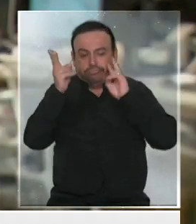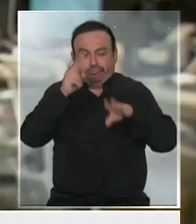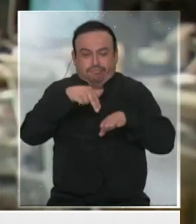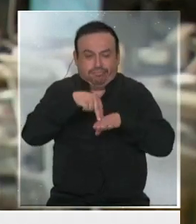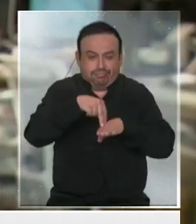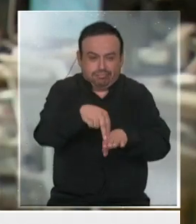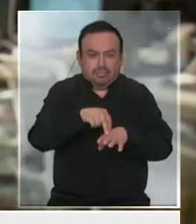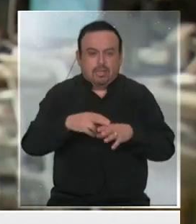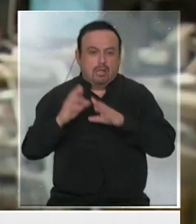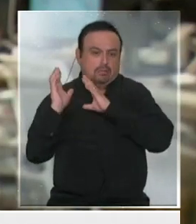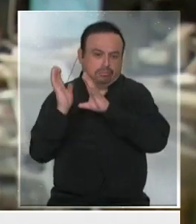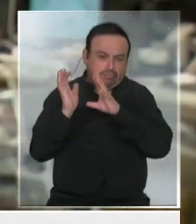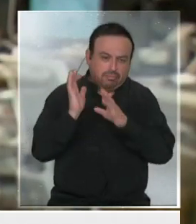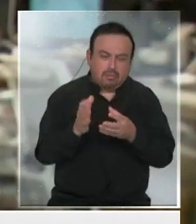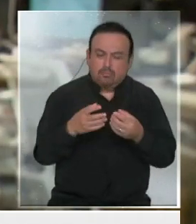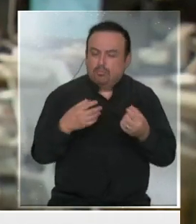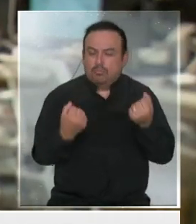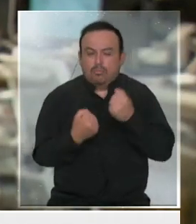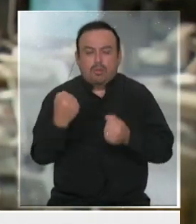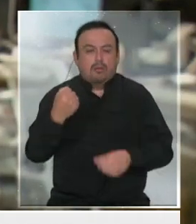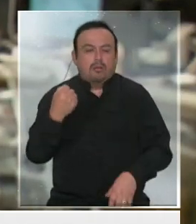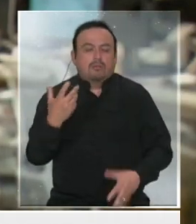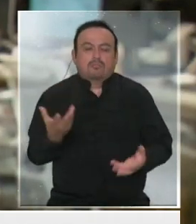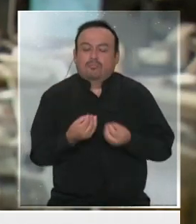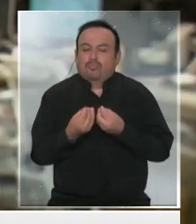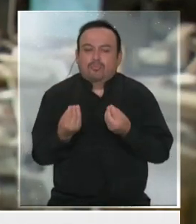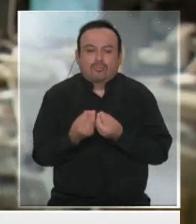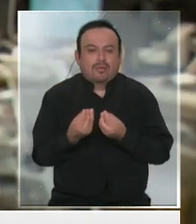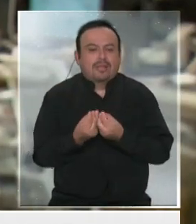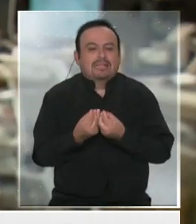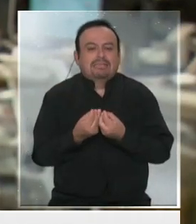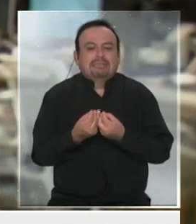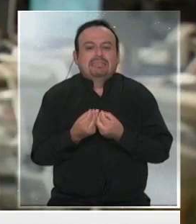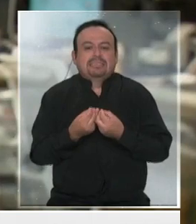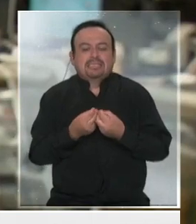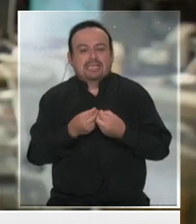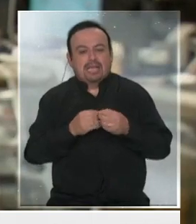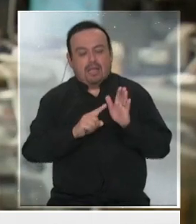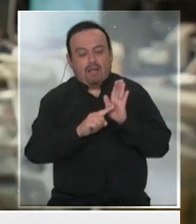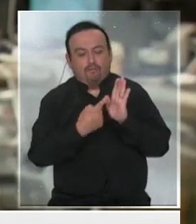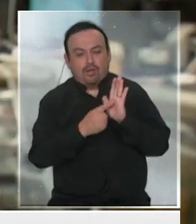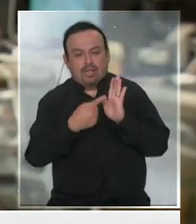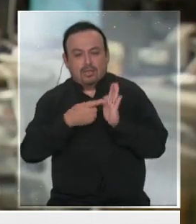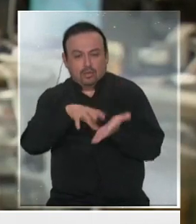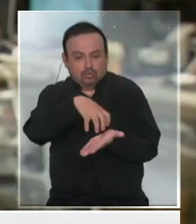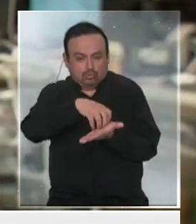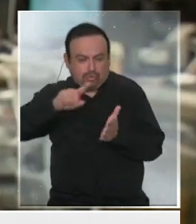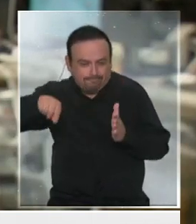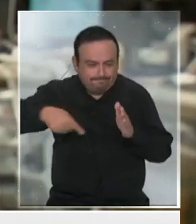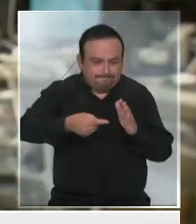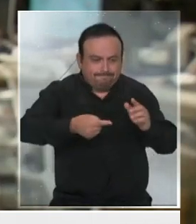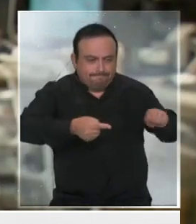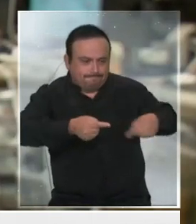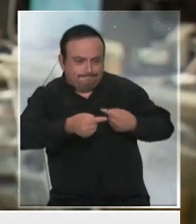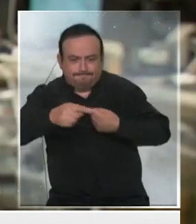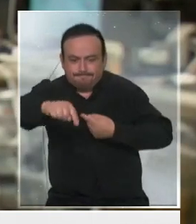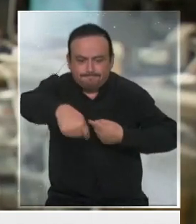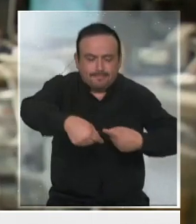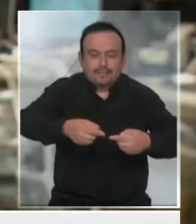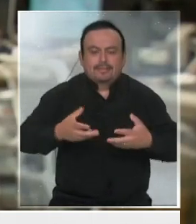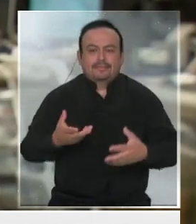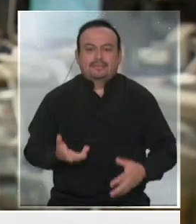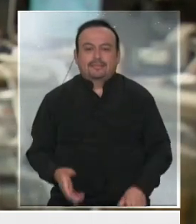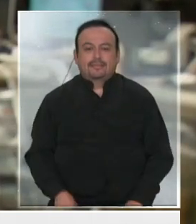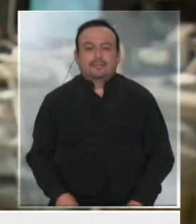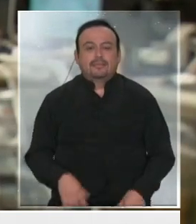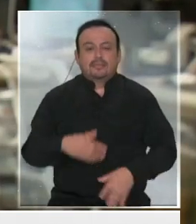transporte de carga y también de autos particulares que están intentando ingresar a la ciudad de Buenos Aires. Mientras tanto,